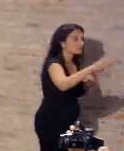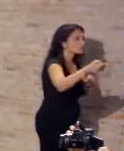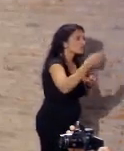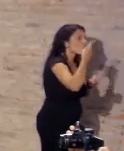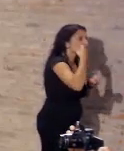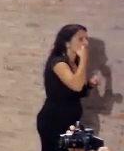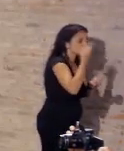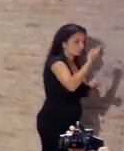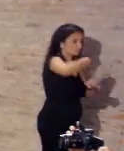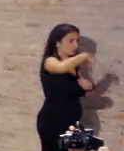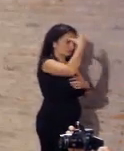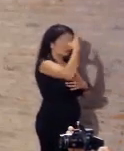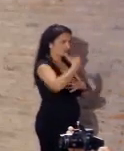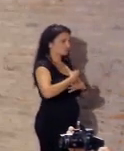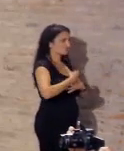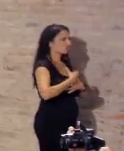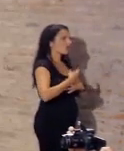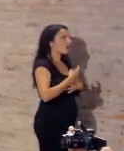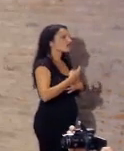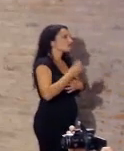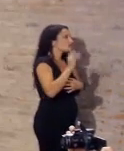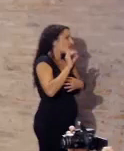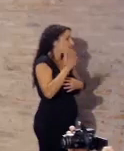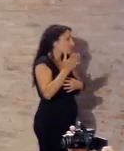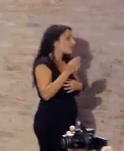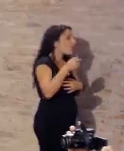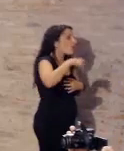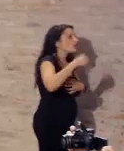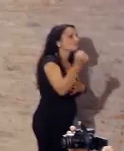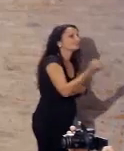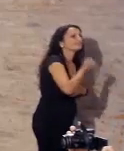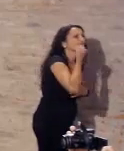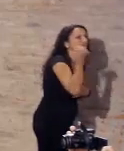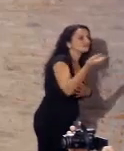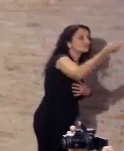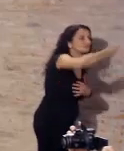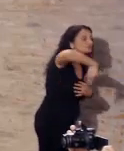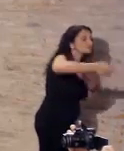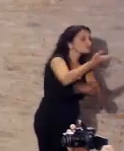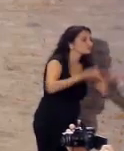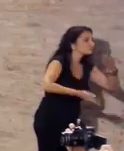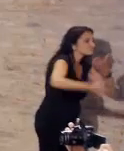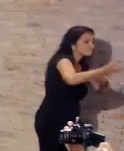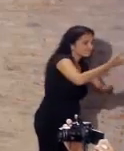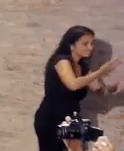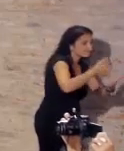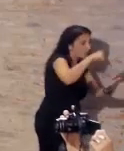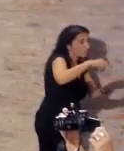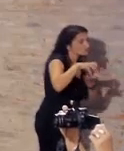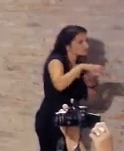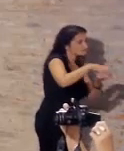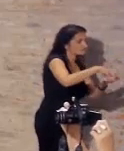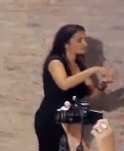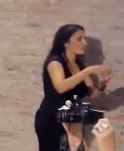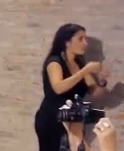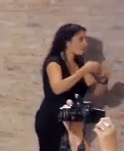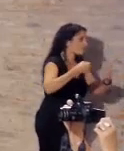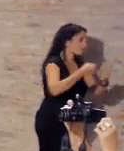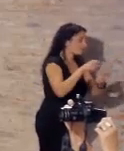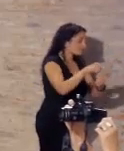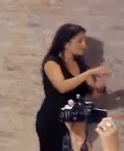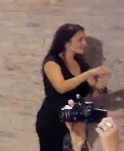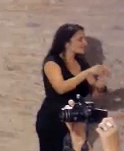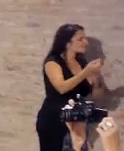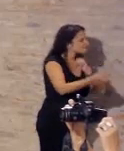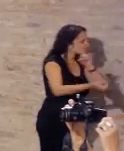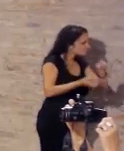seamos nosotras y por eso celebro esta oportunidad esta posibilidad que genera el centro cultural y poder hablar